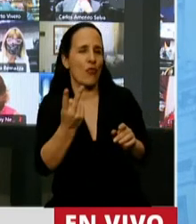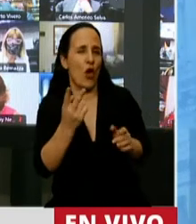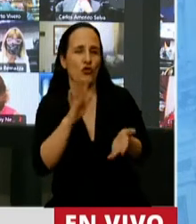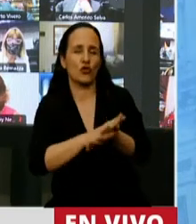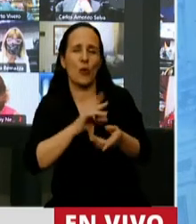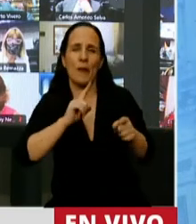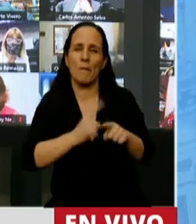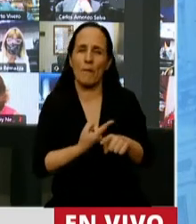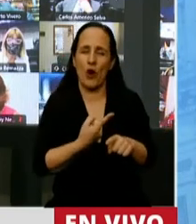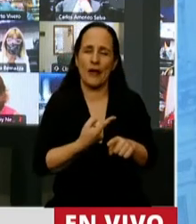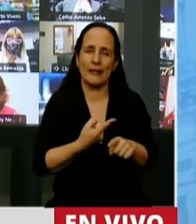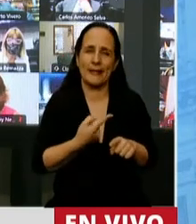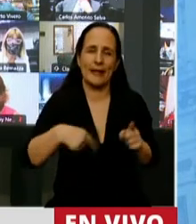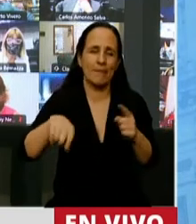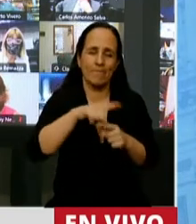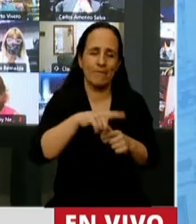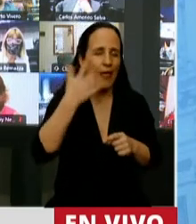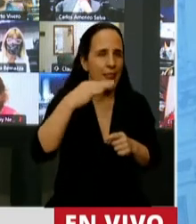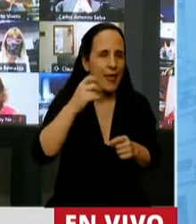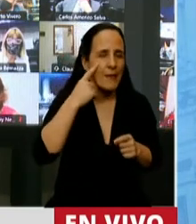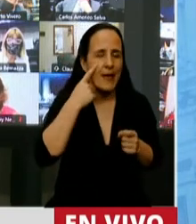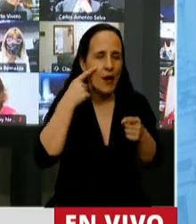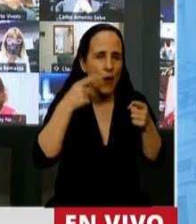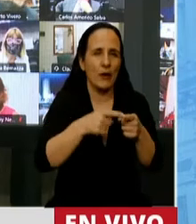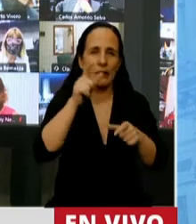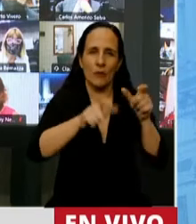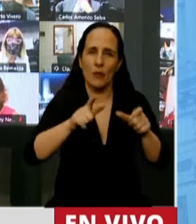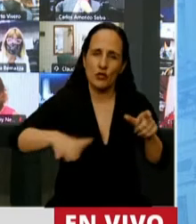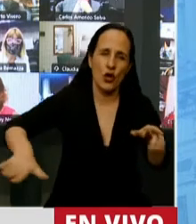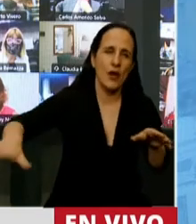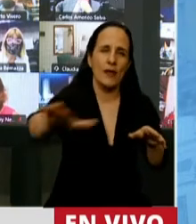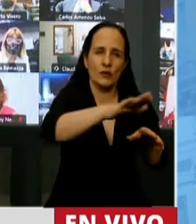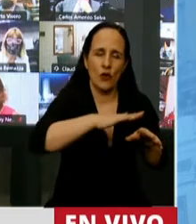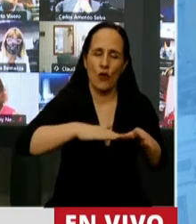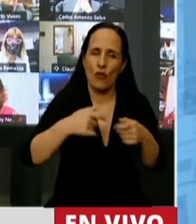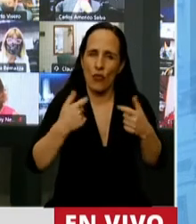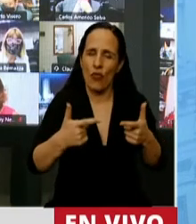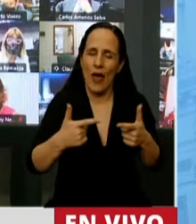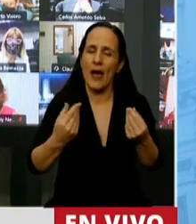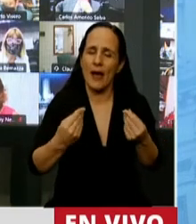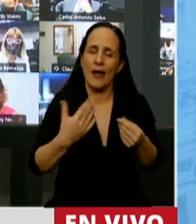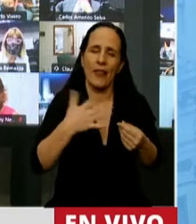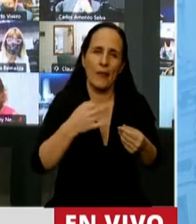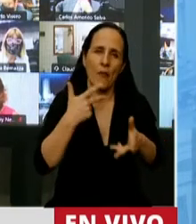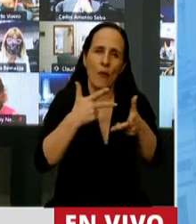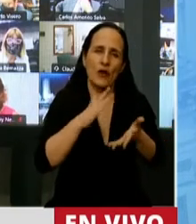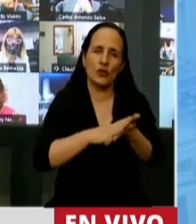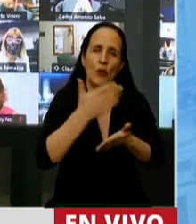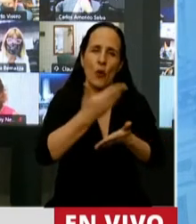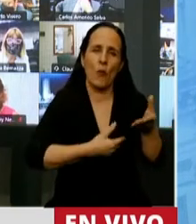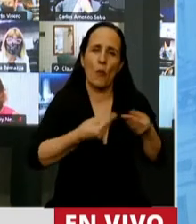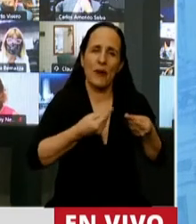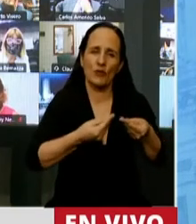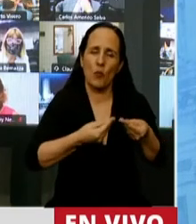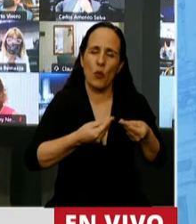dirigencial que nos pide a gritos volver al cauce del bien común y sobre todo la necesidad de discutir un presupuesto coherente sobre la